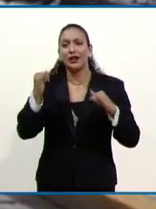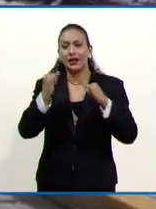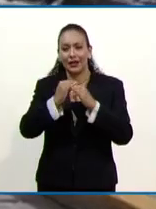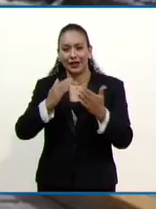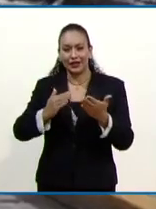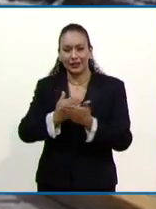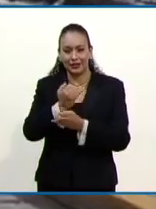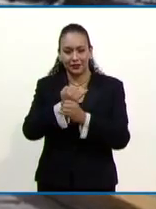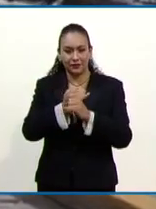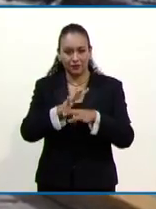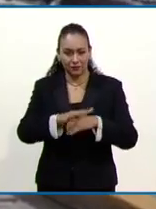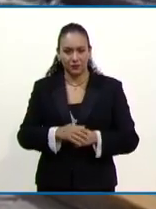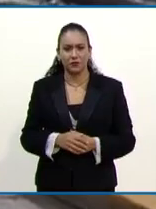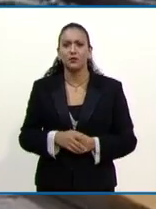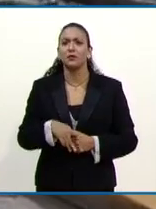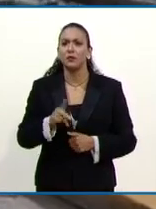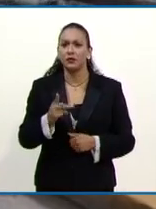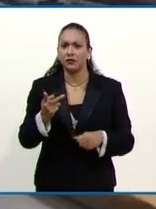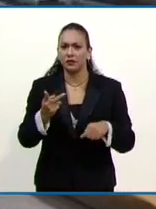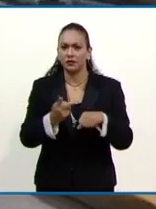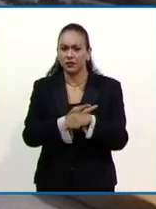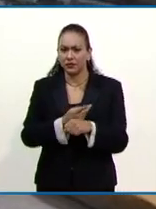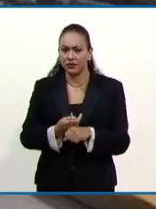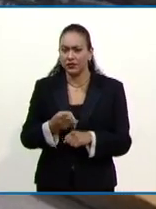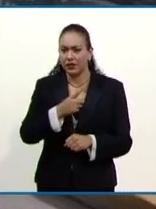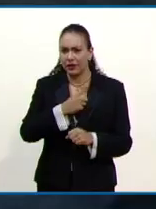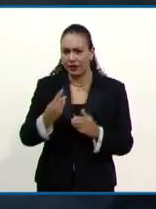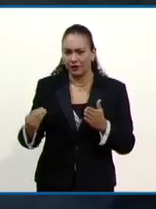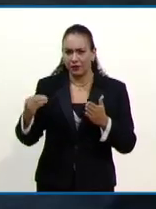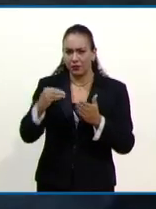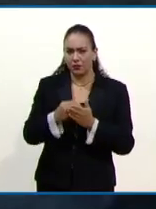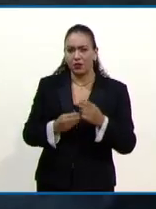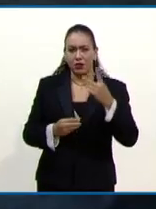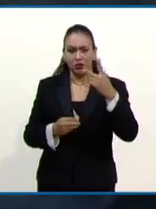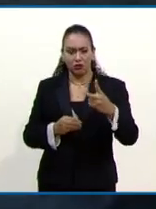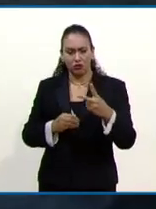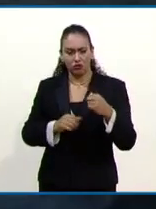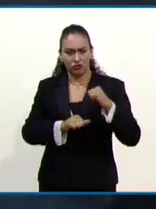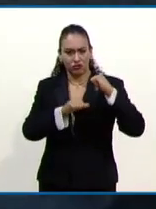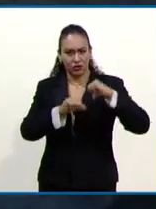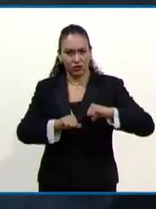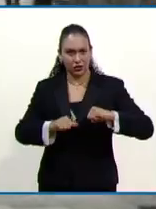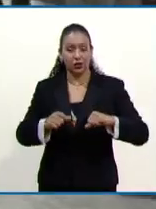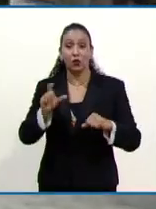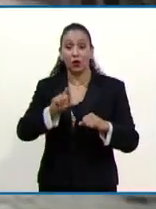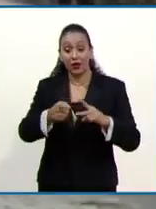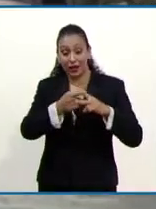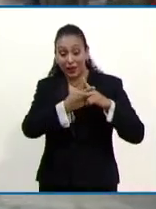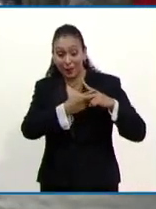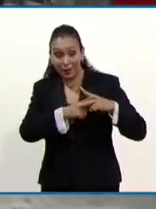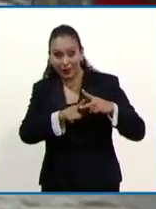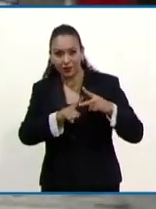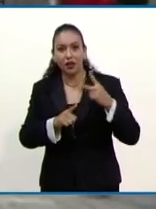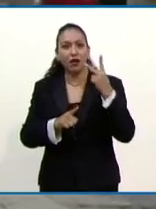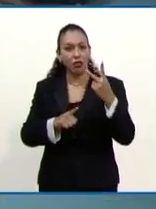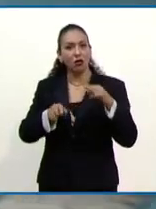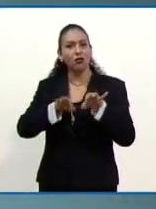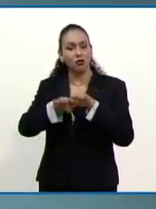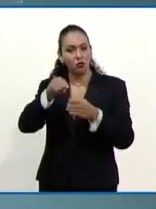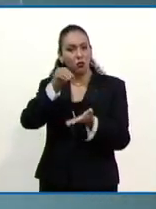estado, sin considerar que el órgano garante estuviera integrado por 2 comisionados que a la fecha del nombramiento estaban en